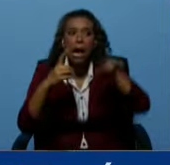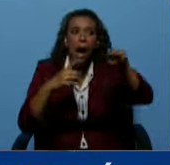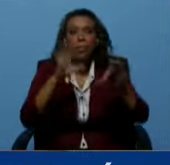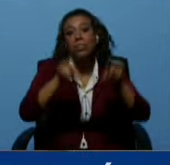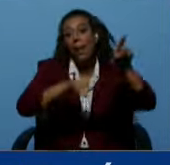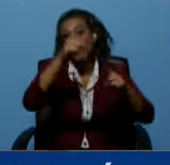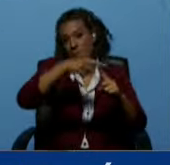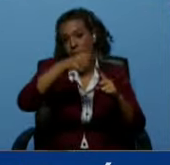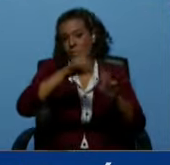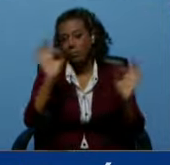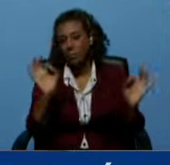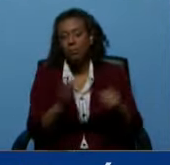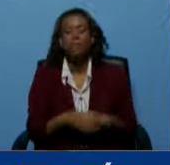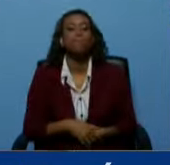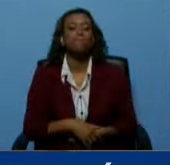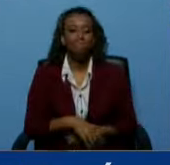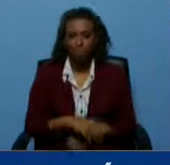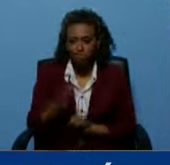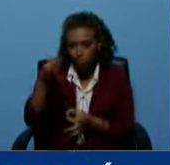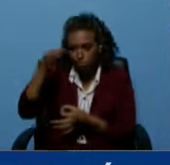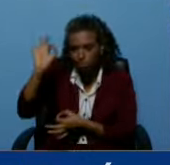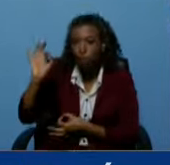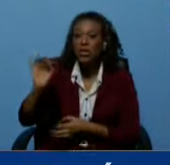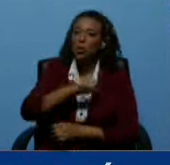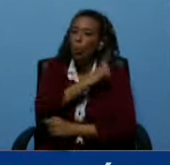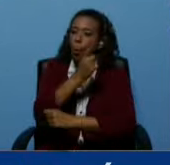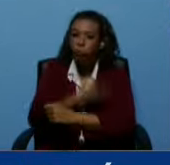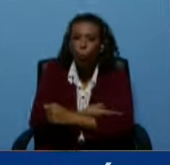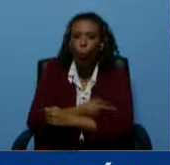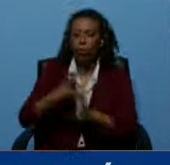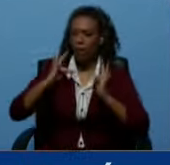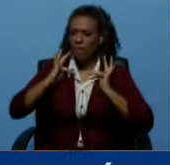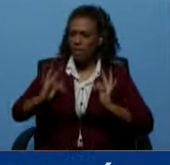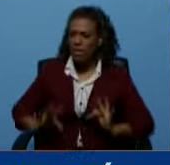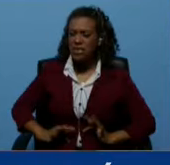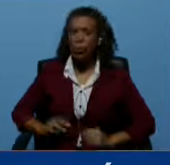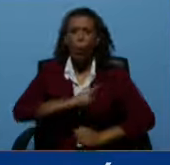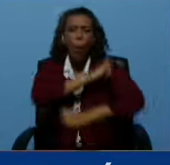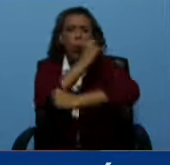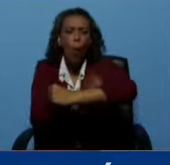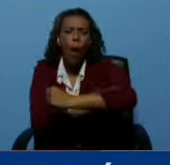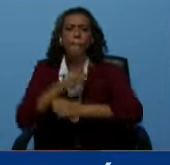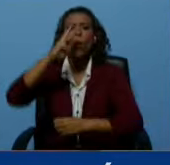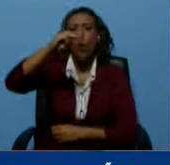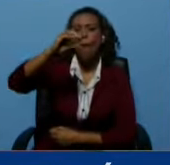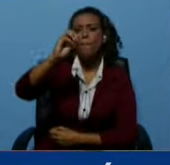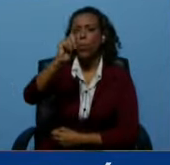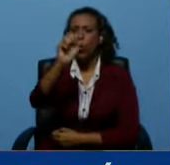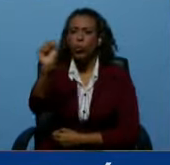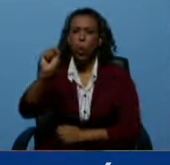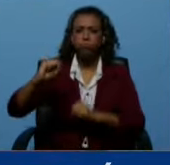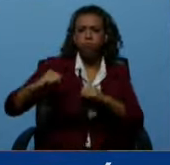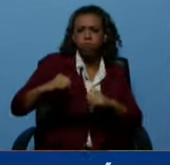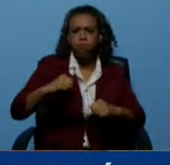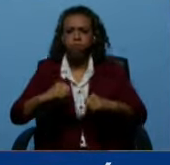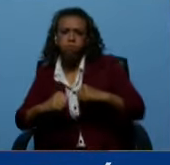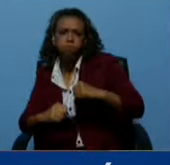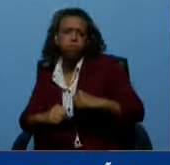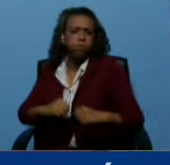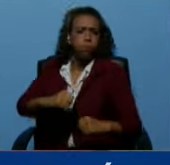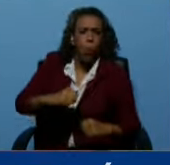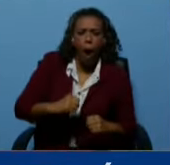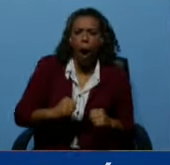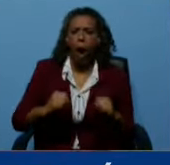tener. Correcto. Todo el fortalecimiento físico, motor y toda la atención